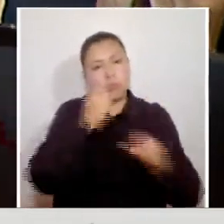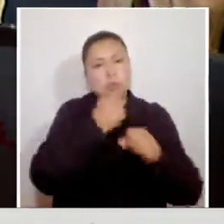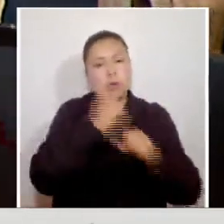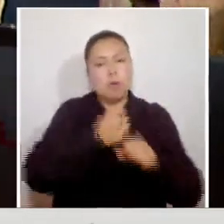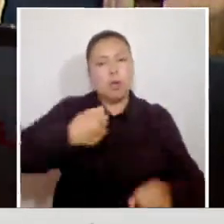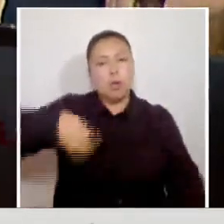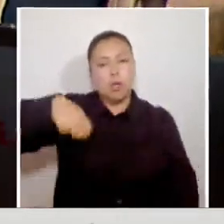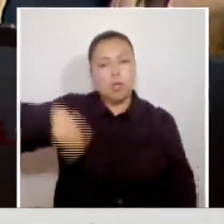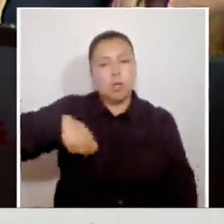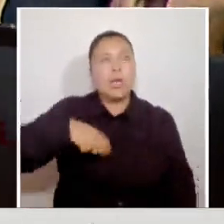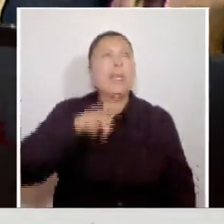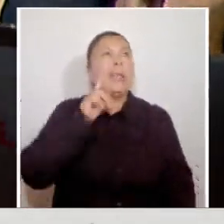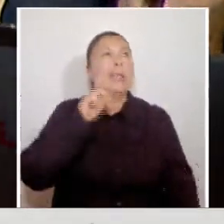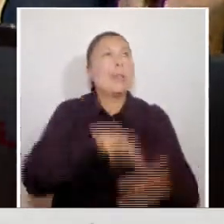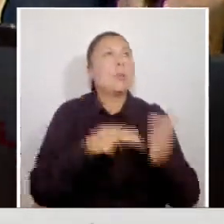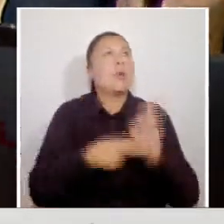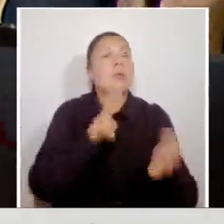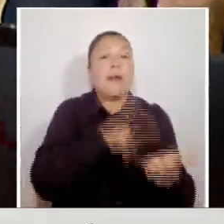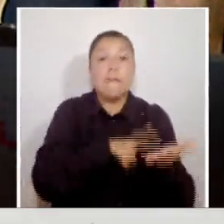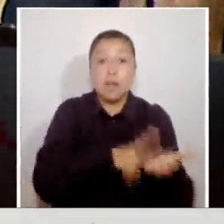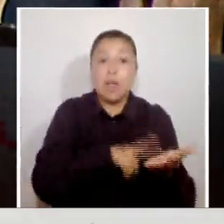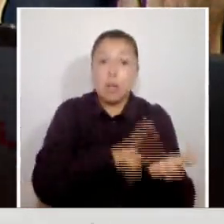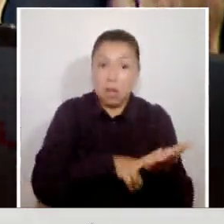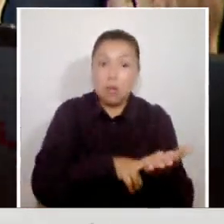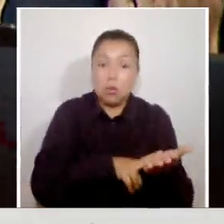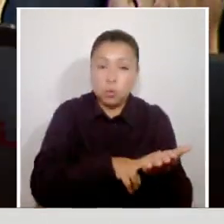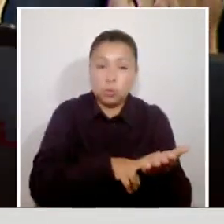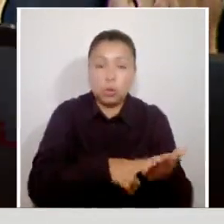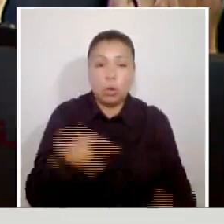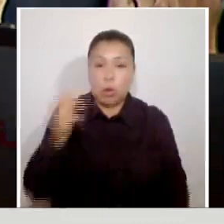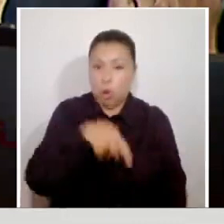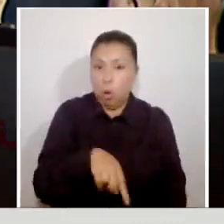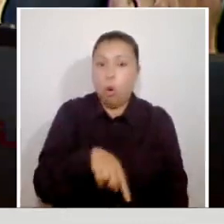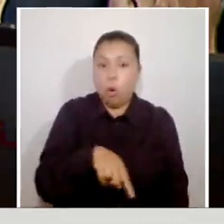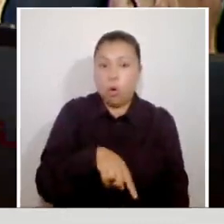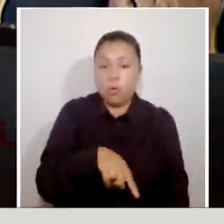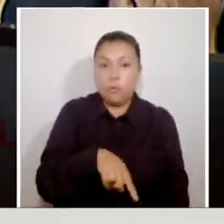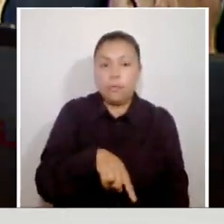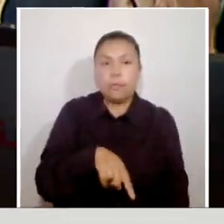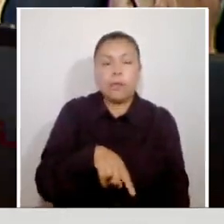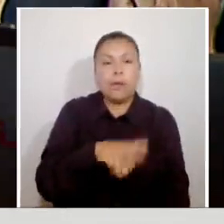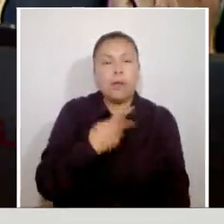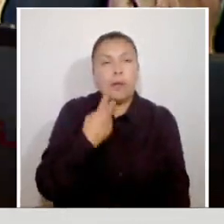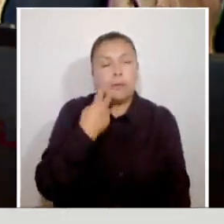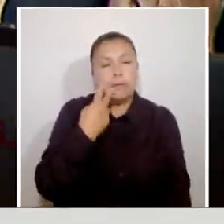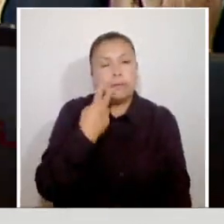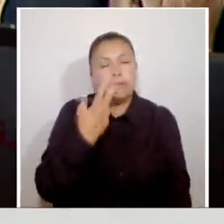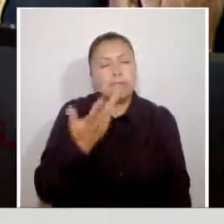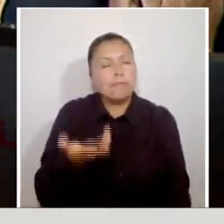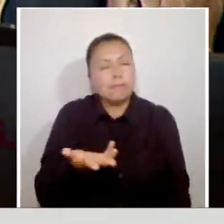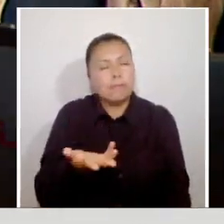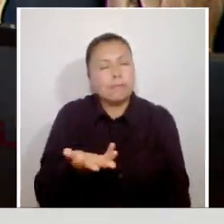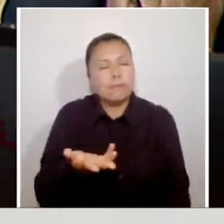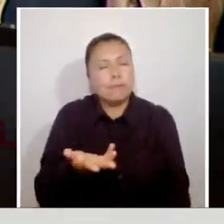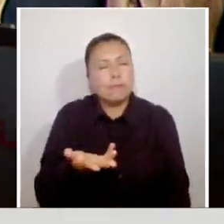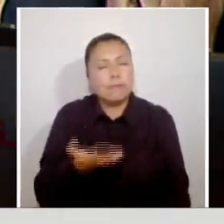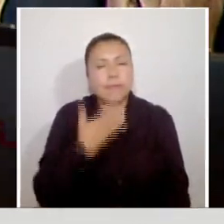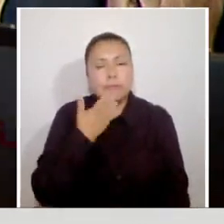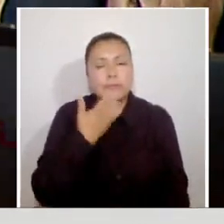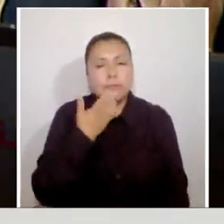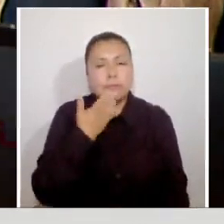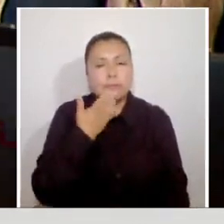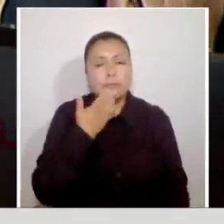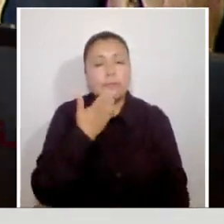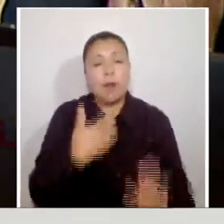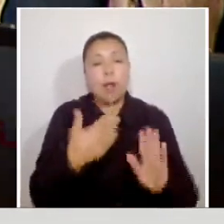ver con problemas muy reales que hoy día se han dado también a conocer y